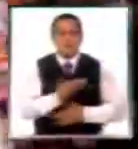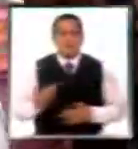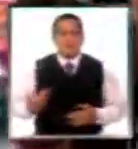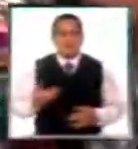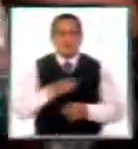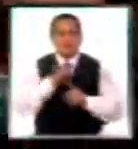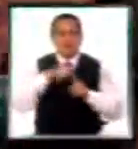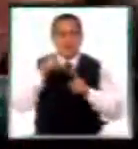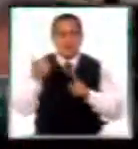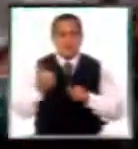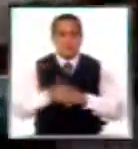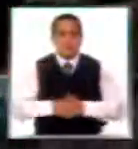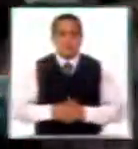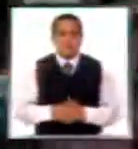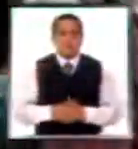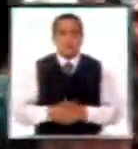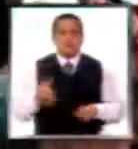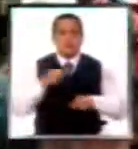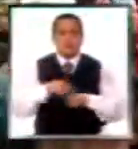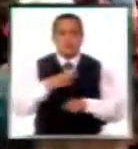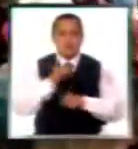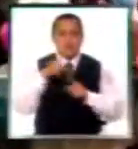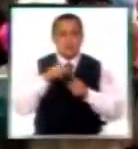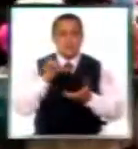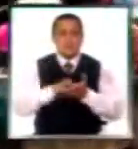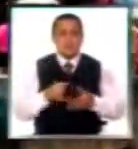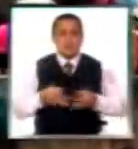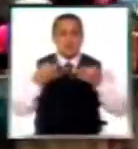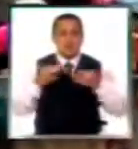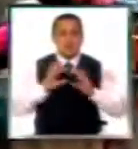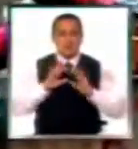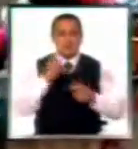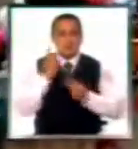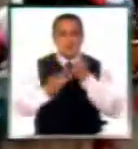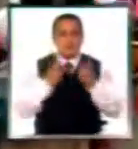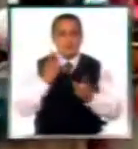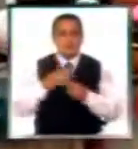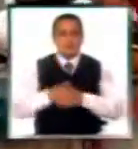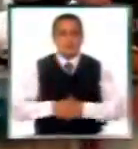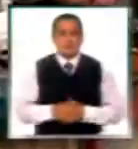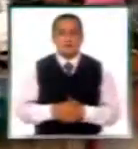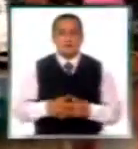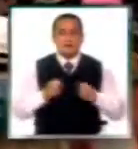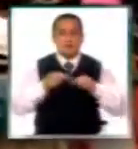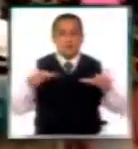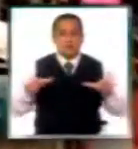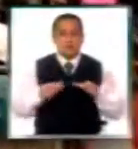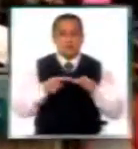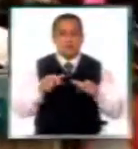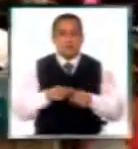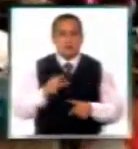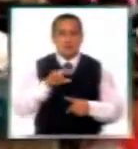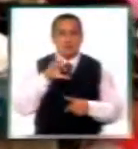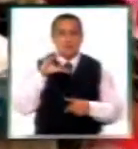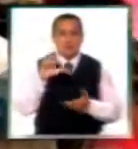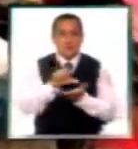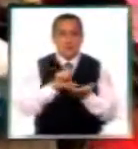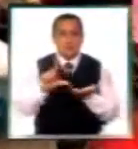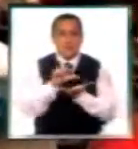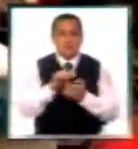del presidente de la República, Ollanta Humala, que cumple aquí su visita en Santiago de